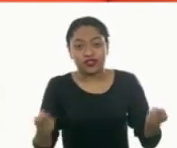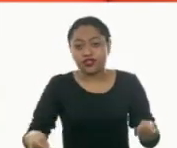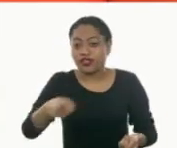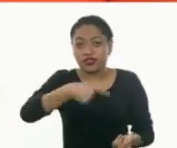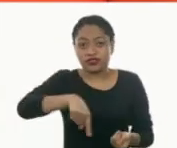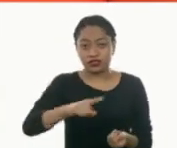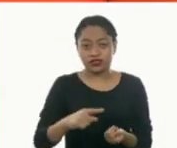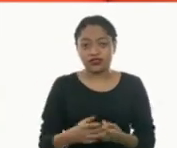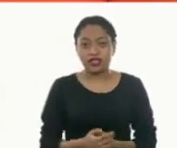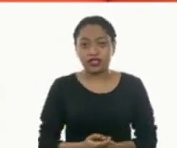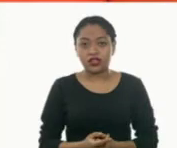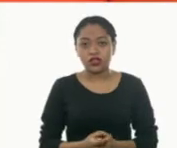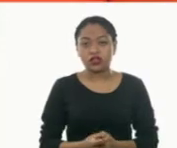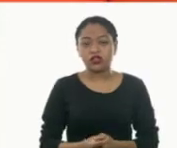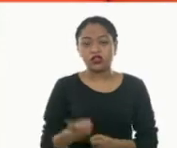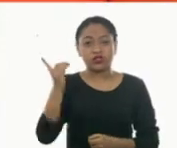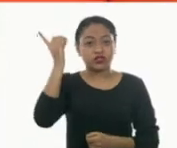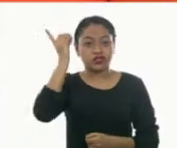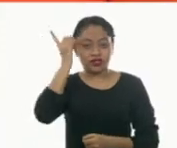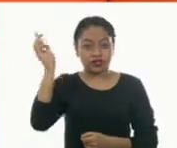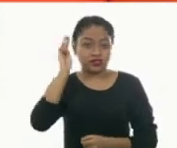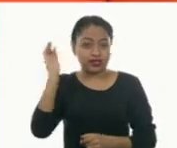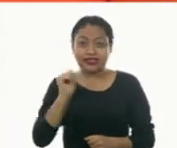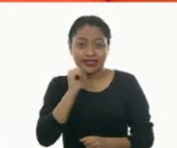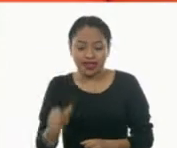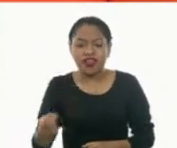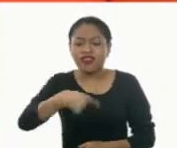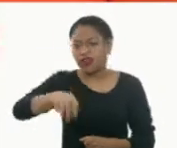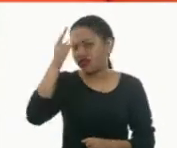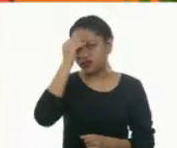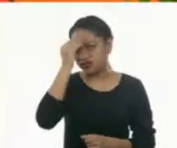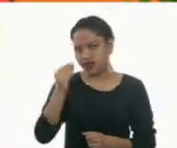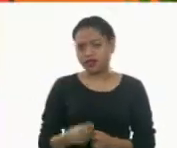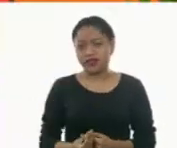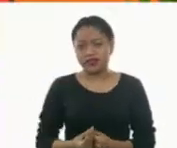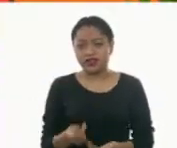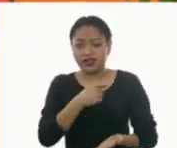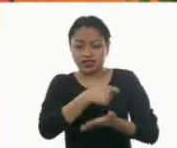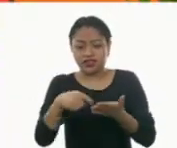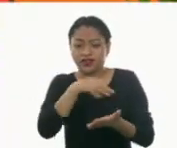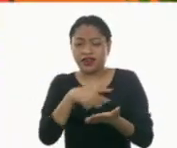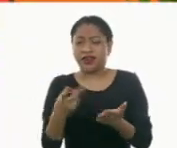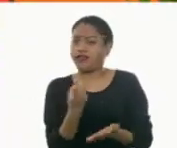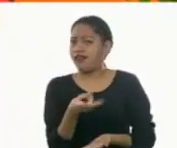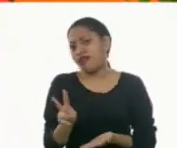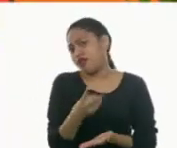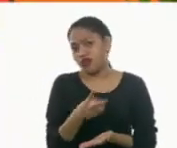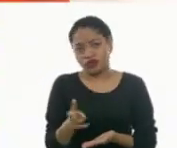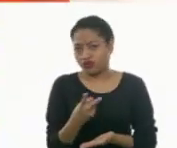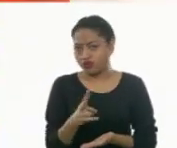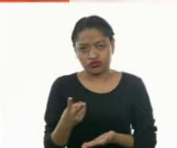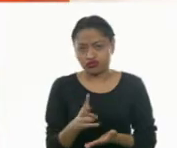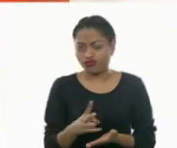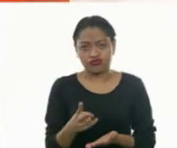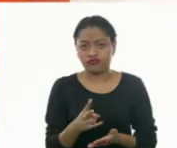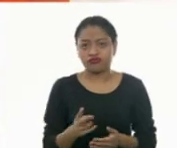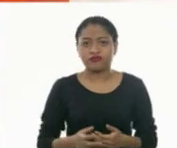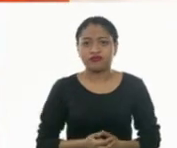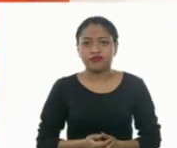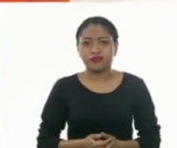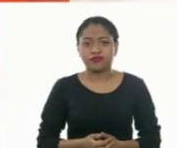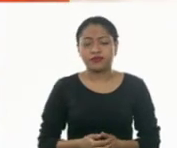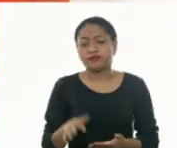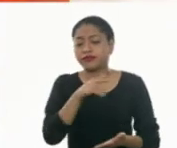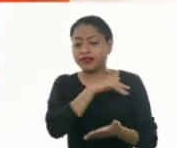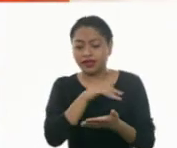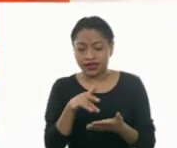simultáneamente. En el método global de análisis estructural que propone la currícula de la SEP, se aprenden simultáneamente. Dice,